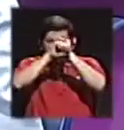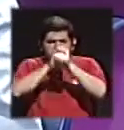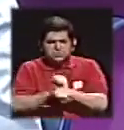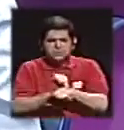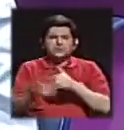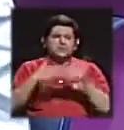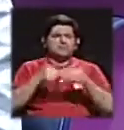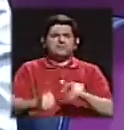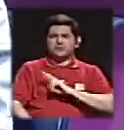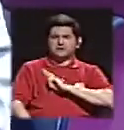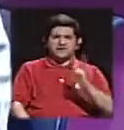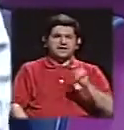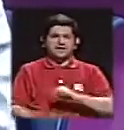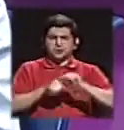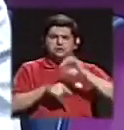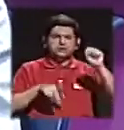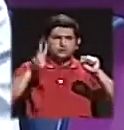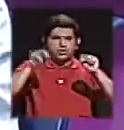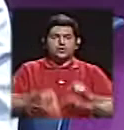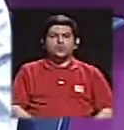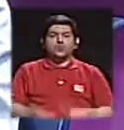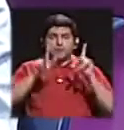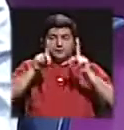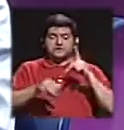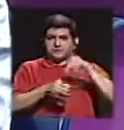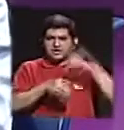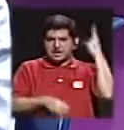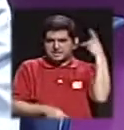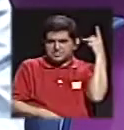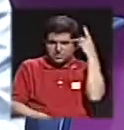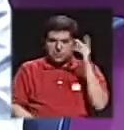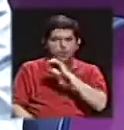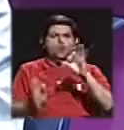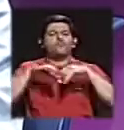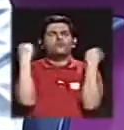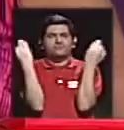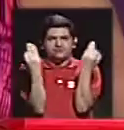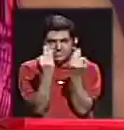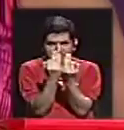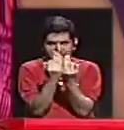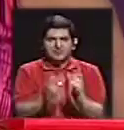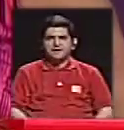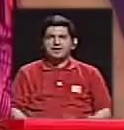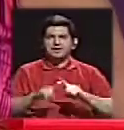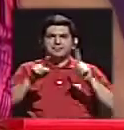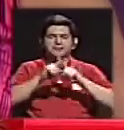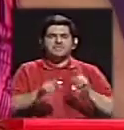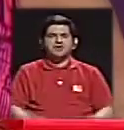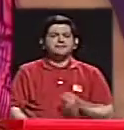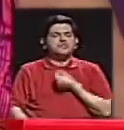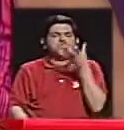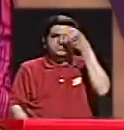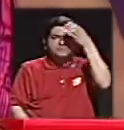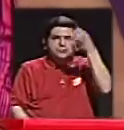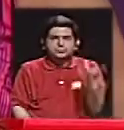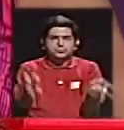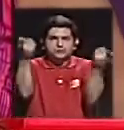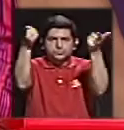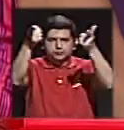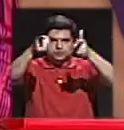sean religiosas o no, voces políticas, voces familiares, culturales, se